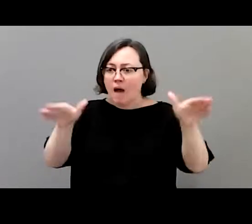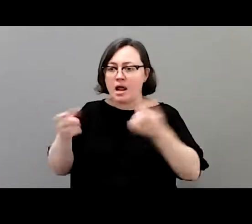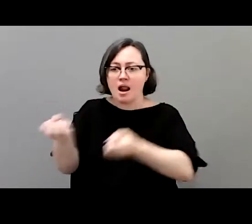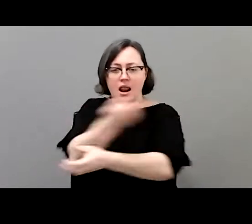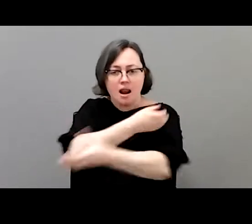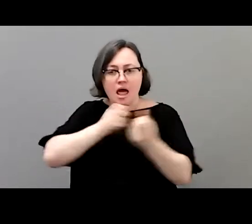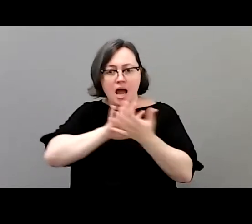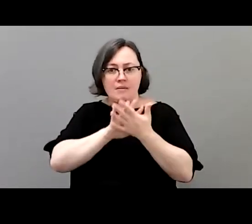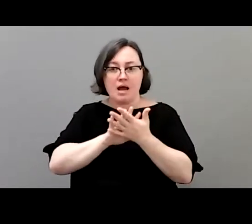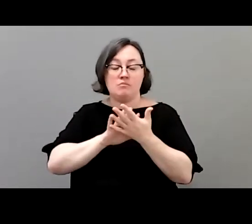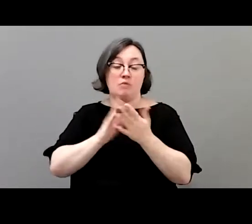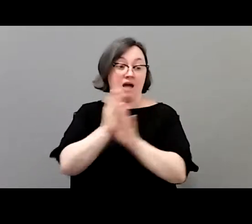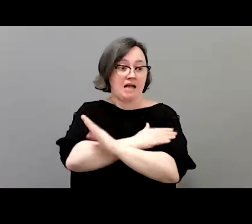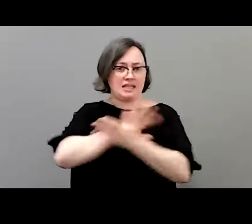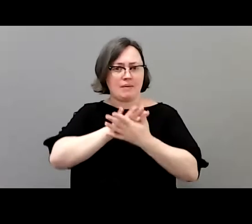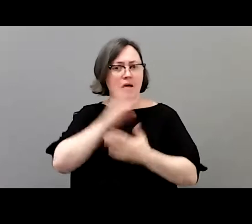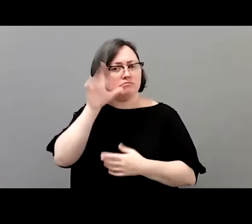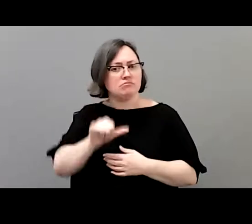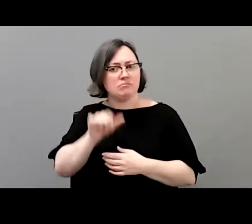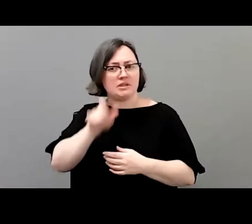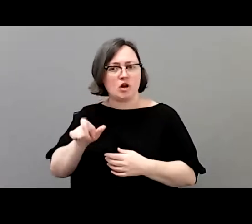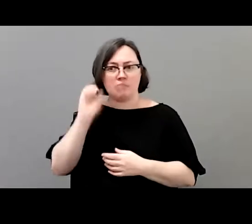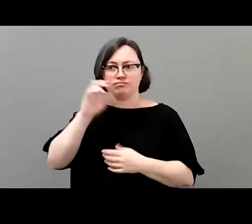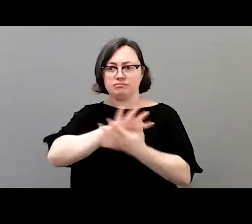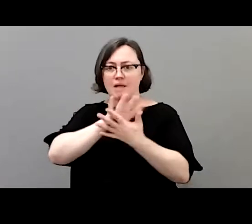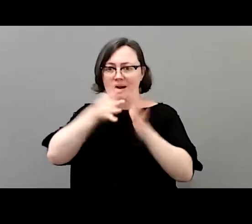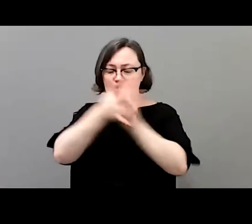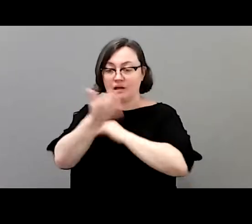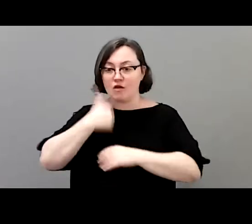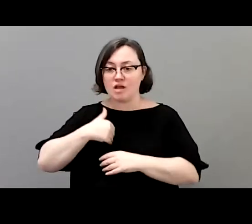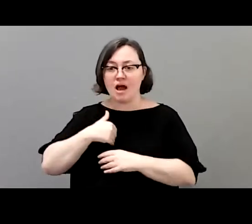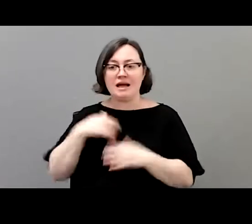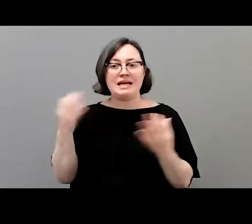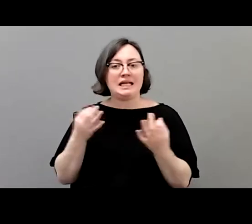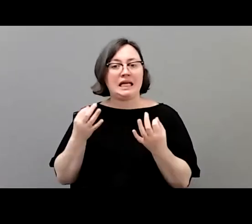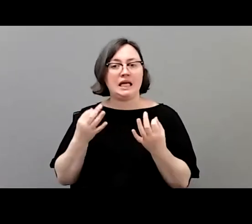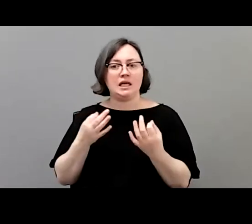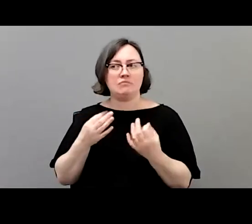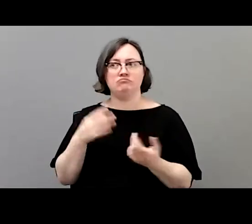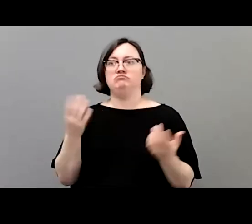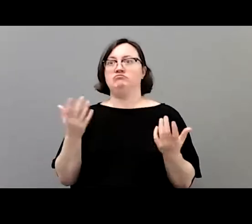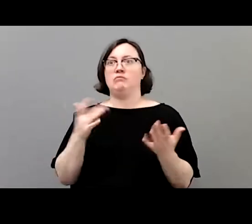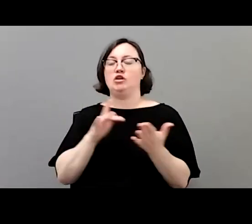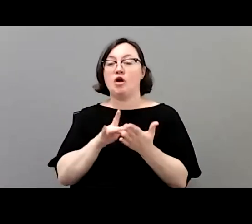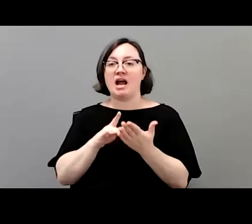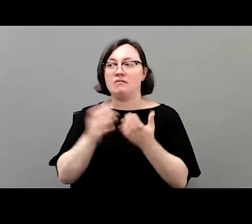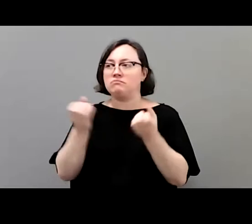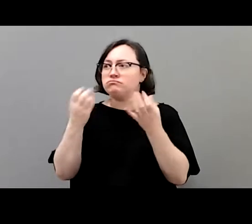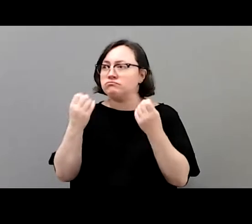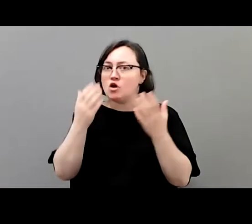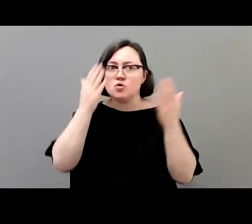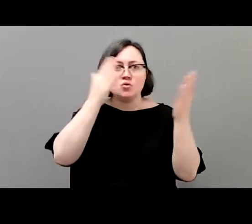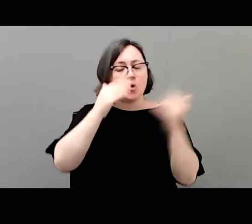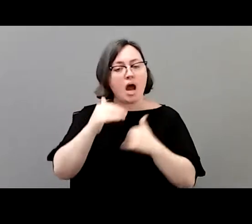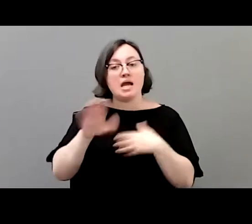que ya se ha dicho con algunos de los ponentes de esta mañana, todos estupendos, que hay falta de información